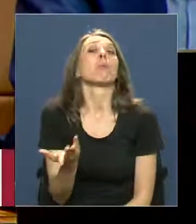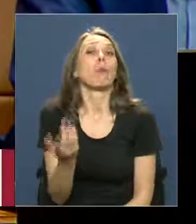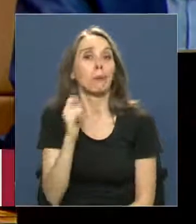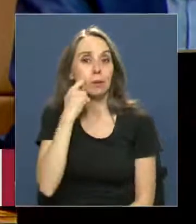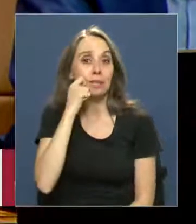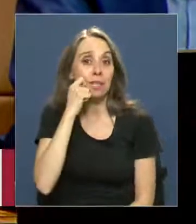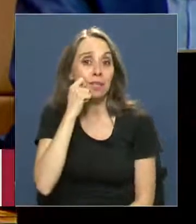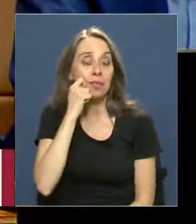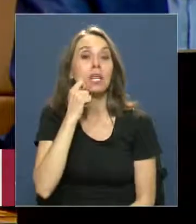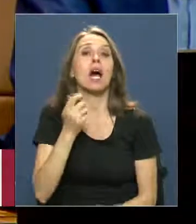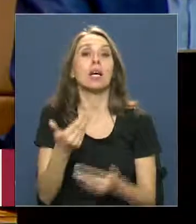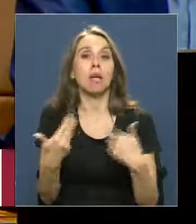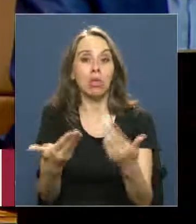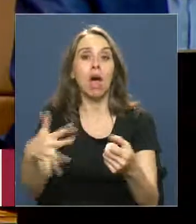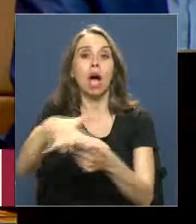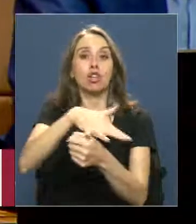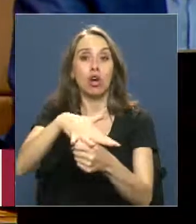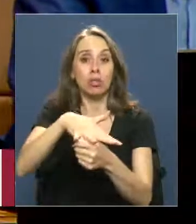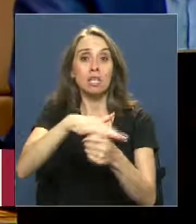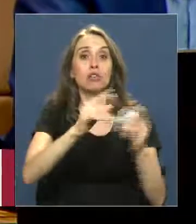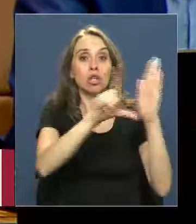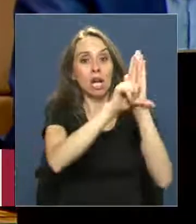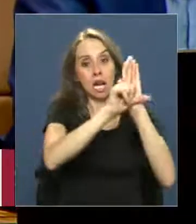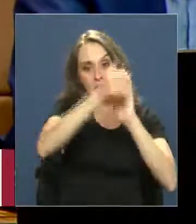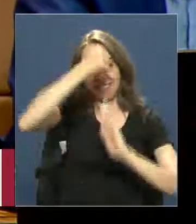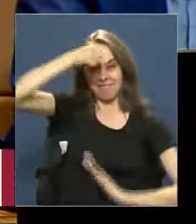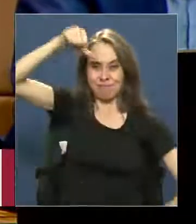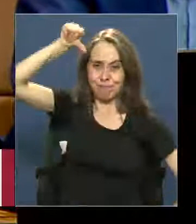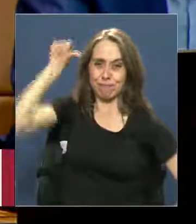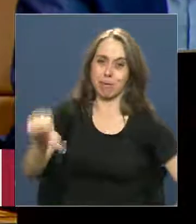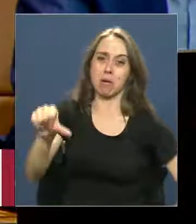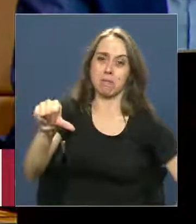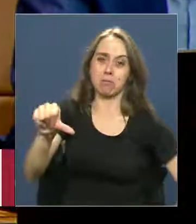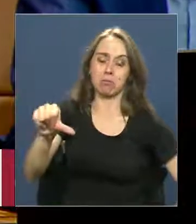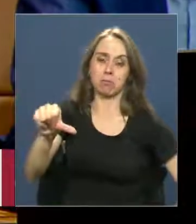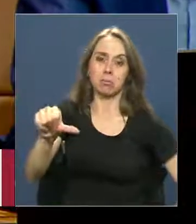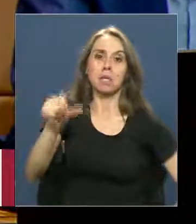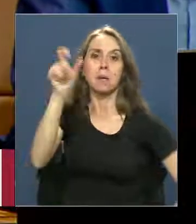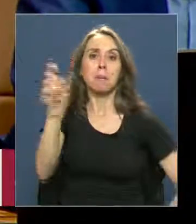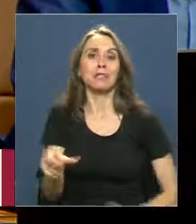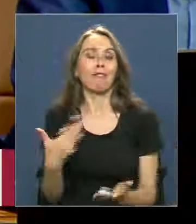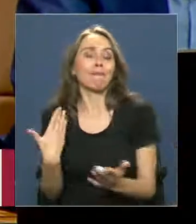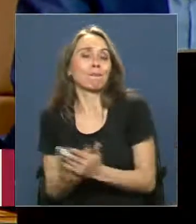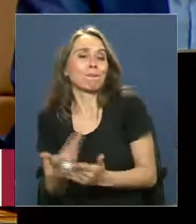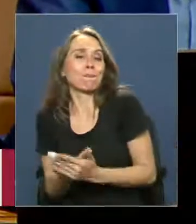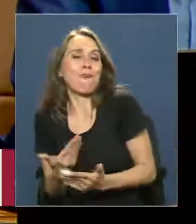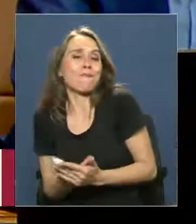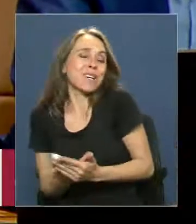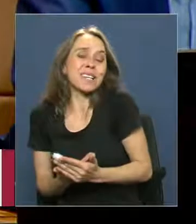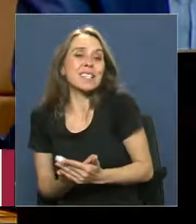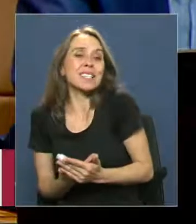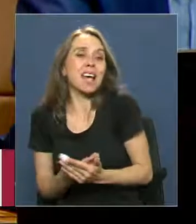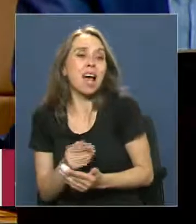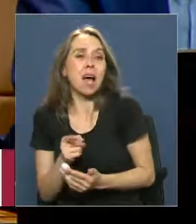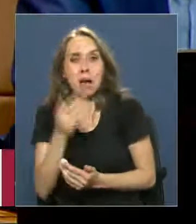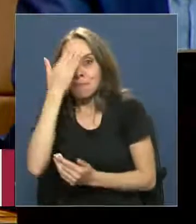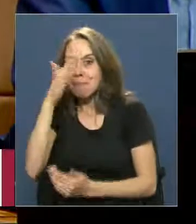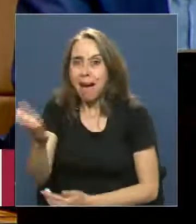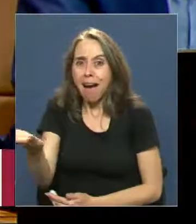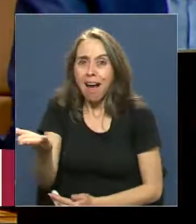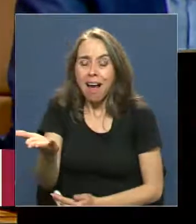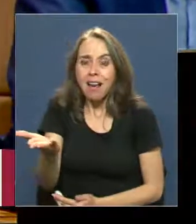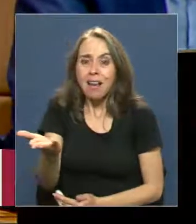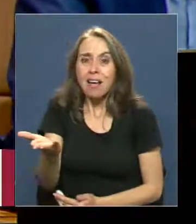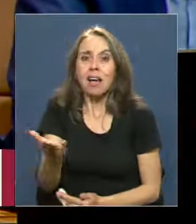implica que tengamos las condiciones para sancionar fuertemente a aquellos que se aprovechan de esta forma tan macabra del